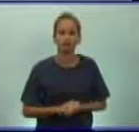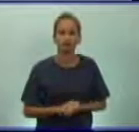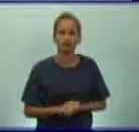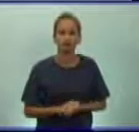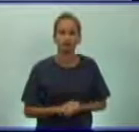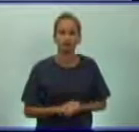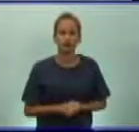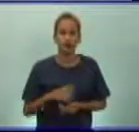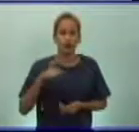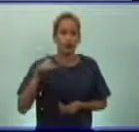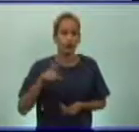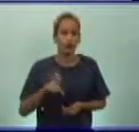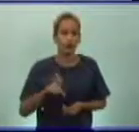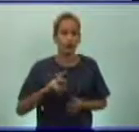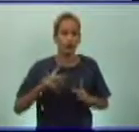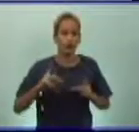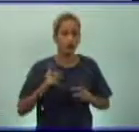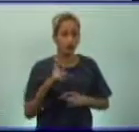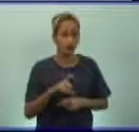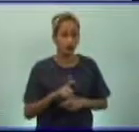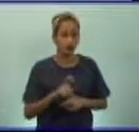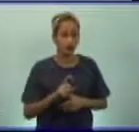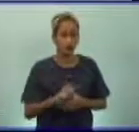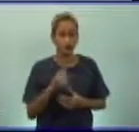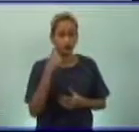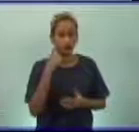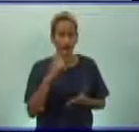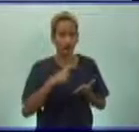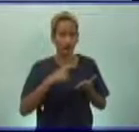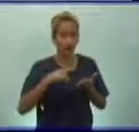Una última vez, rectifiquen la ortografía.